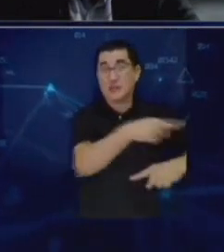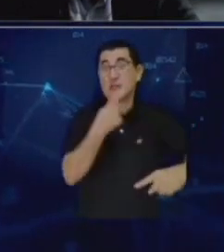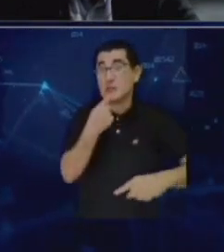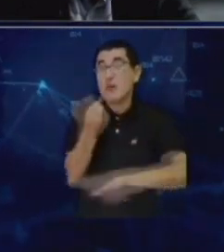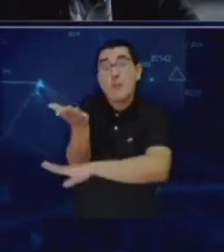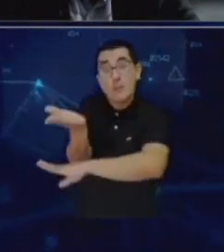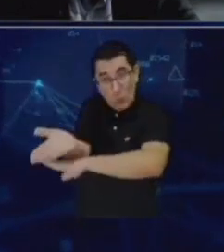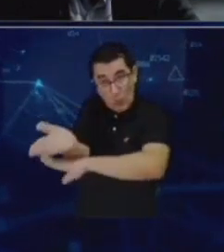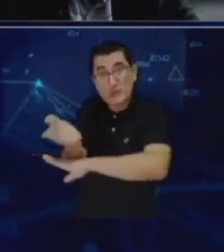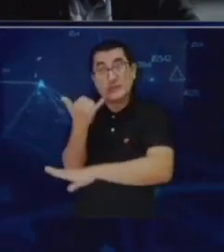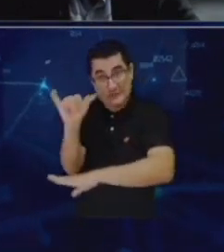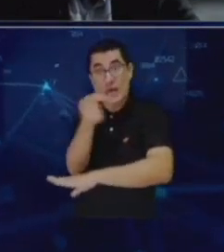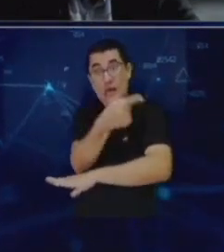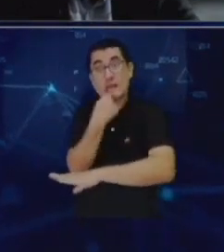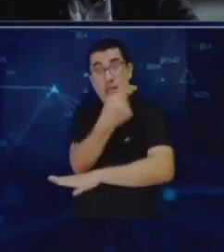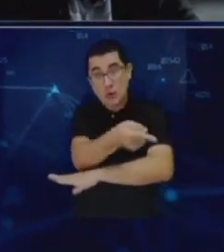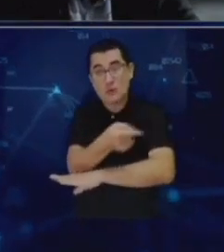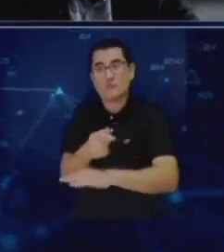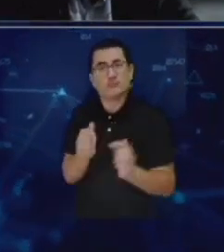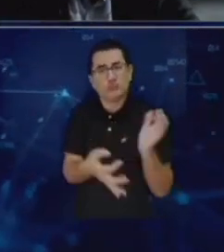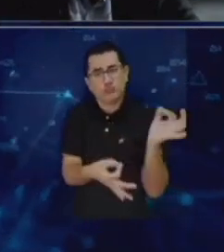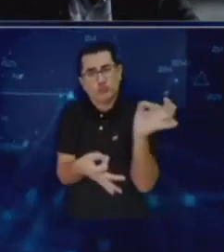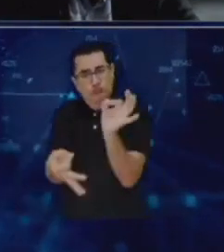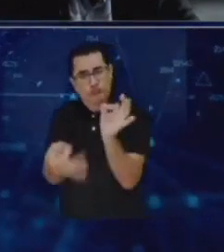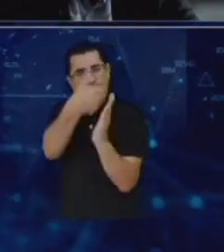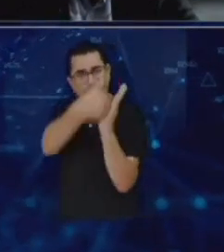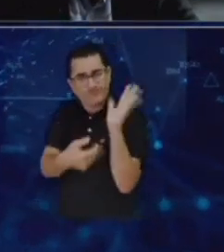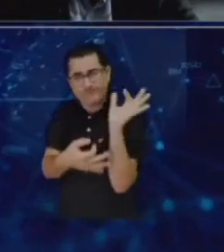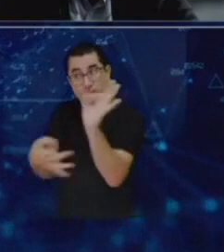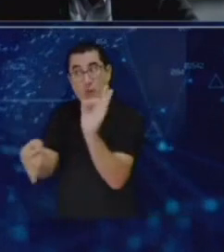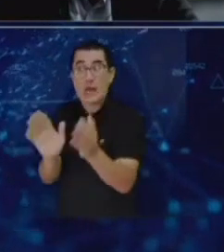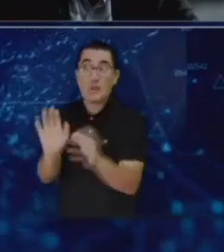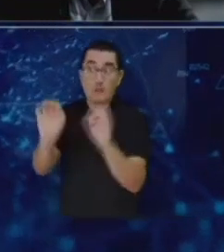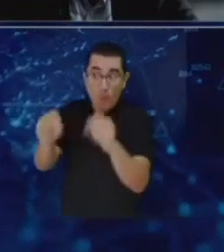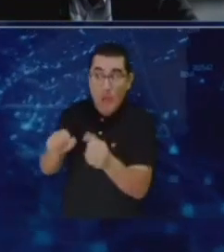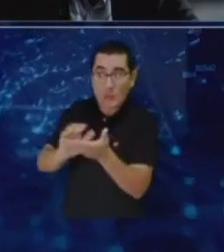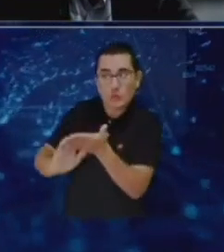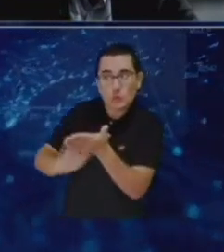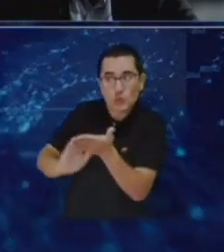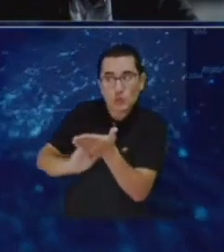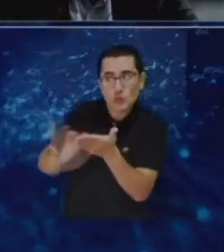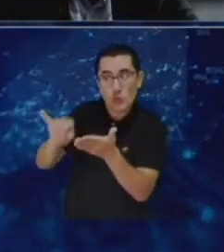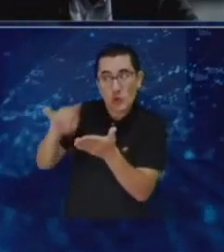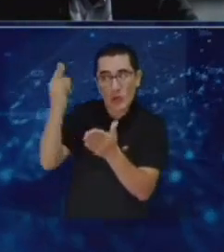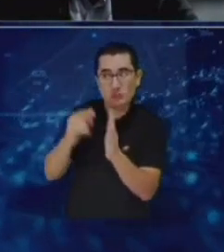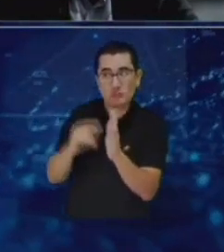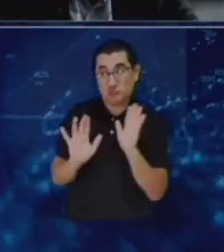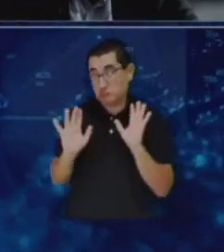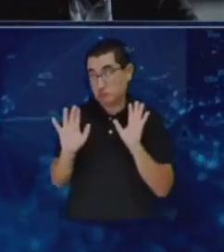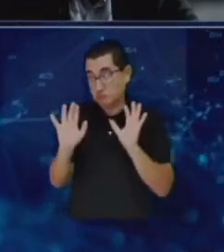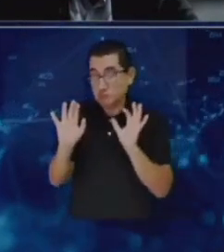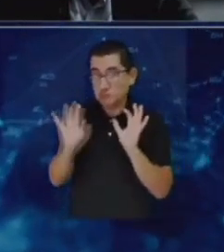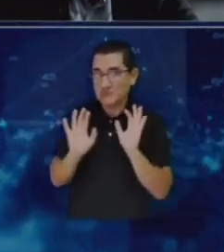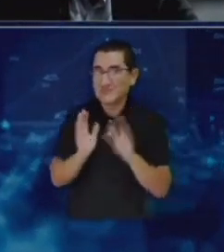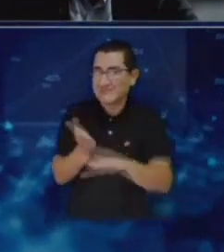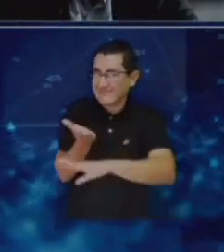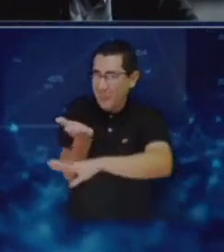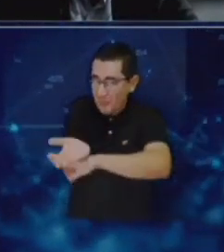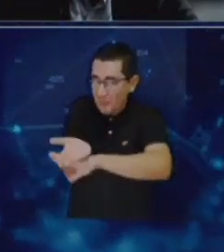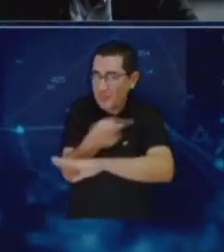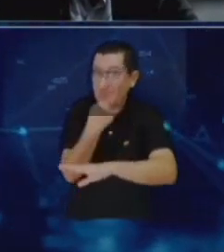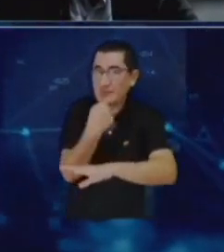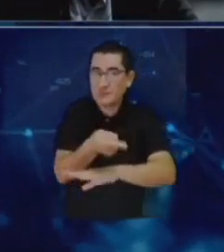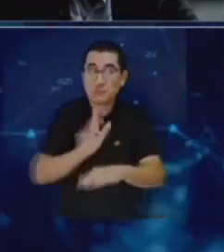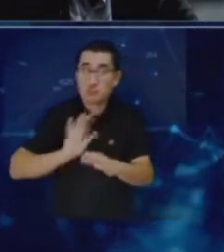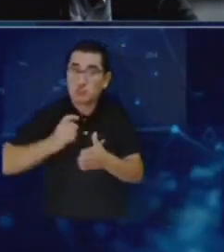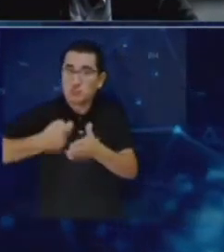ya presentó una posible solución a este punto del orden del día, por lo cual pues, establece modificación al